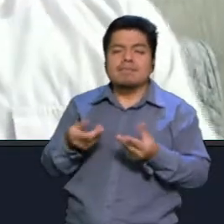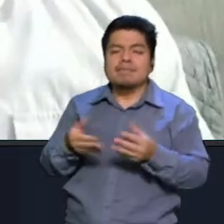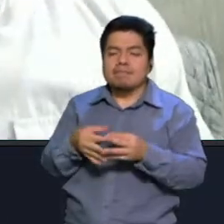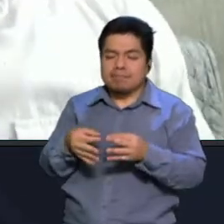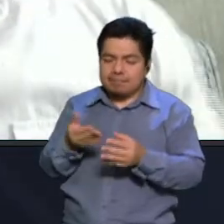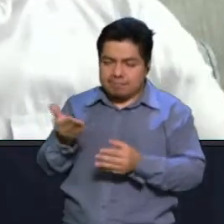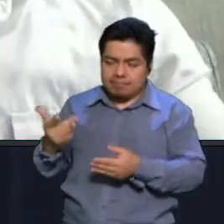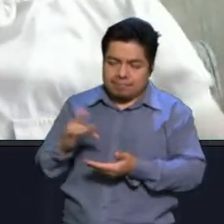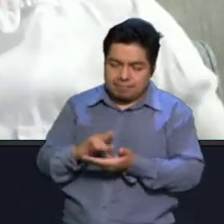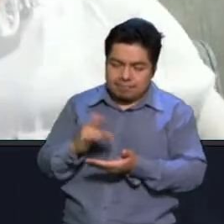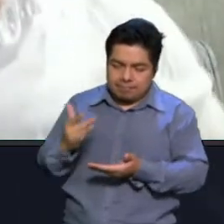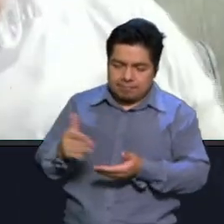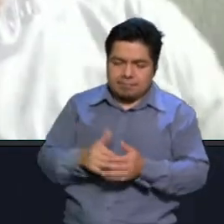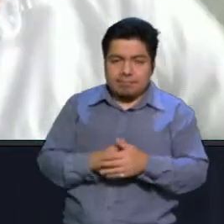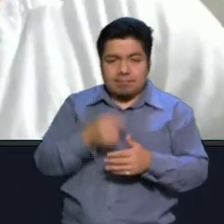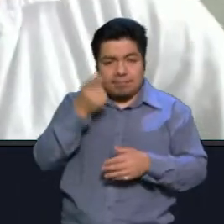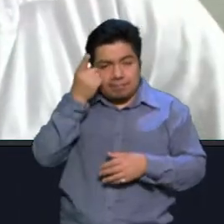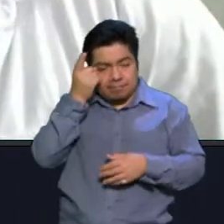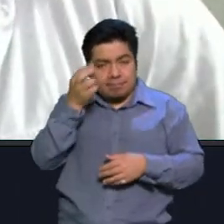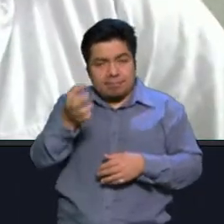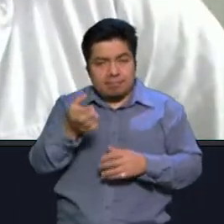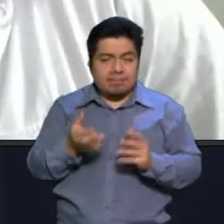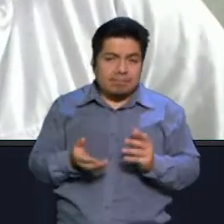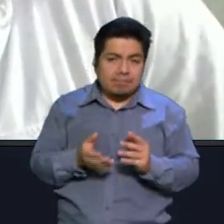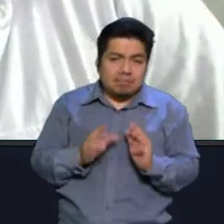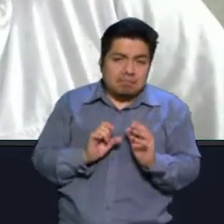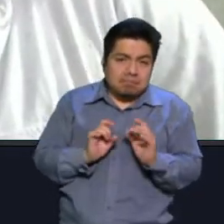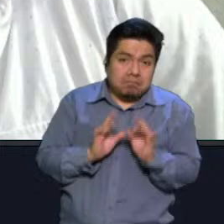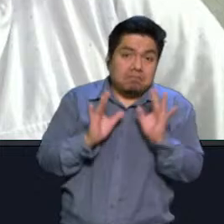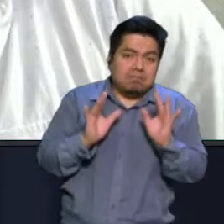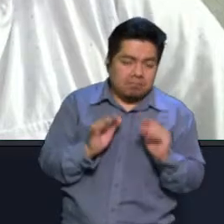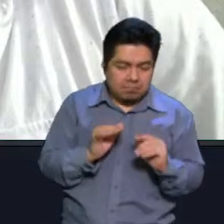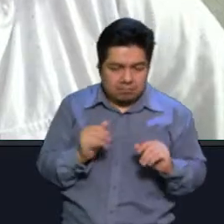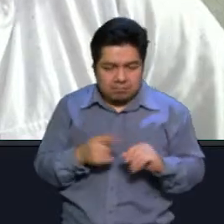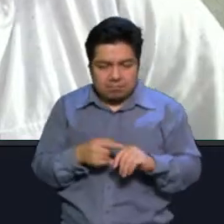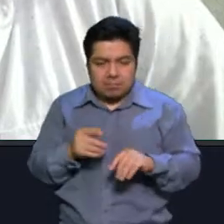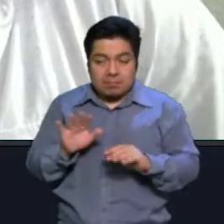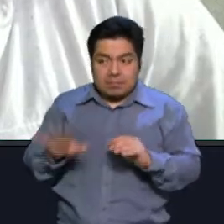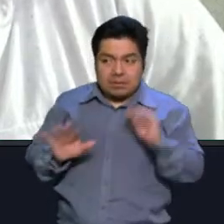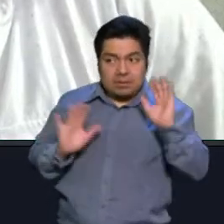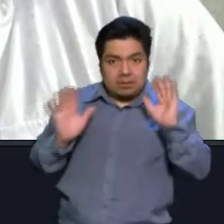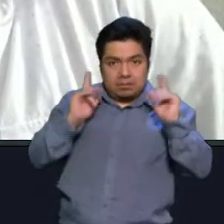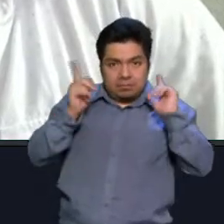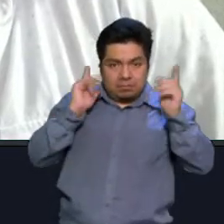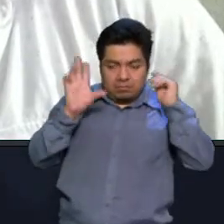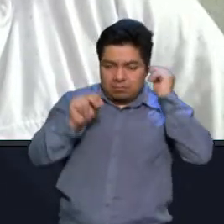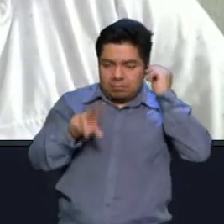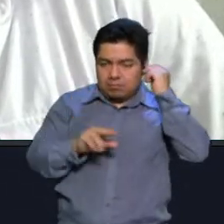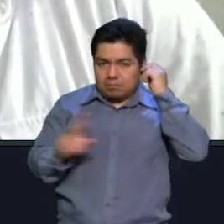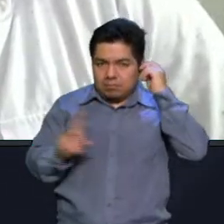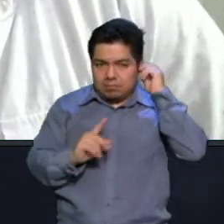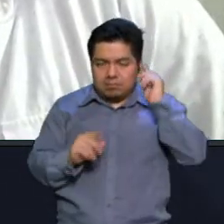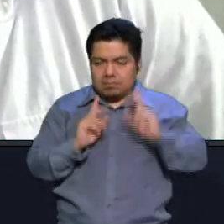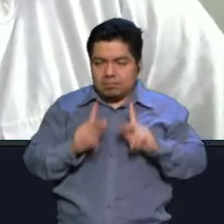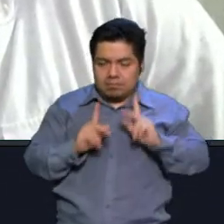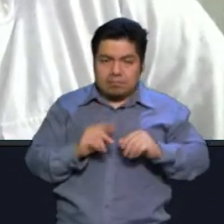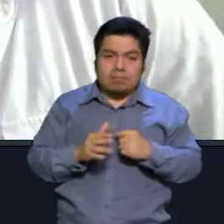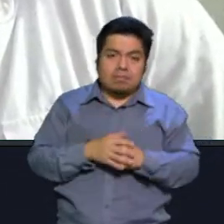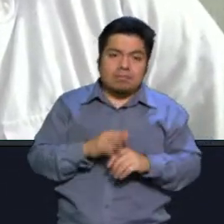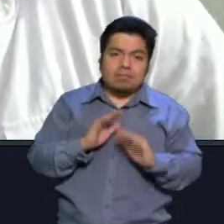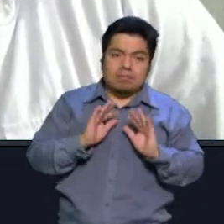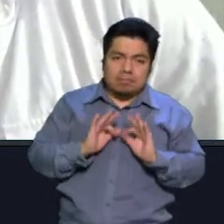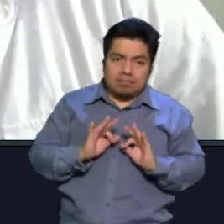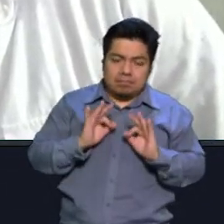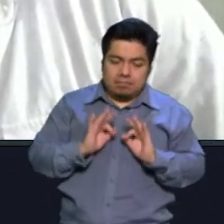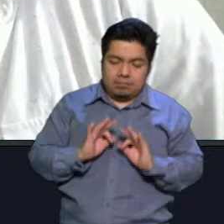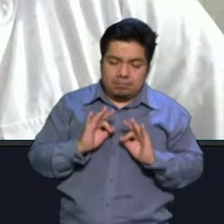por Doctor, el espacio. pues salvo que algo más pase, y toco madera no porque no quiera platicar con usted, sino porque espero que las cosas estén más